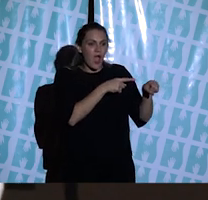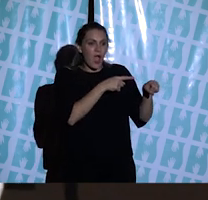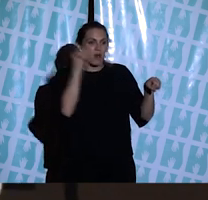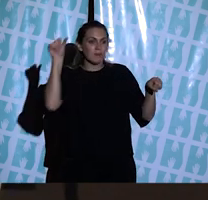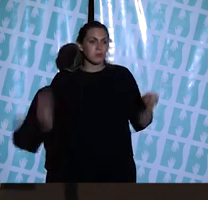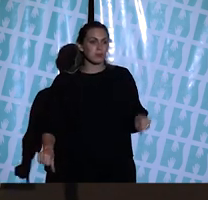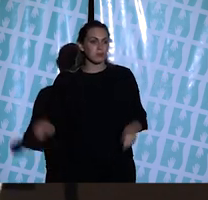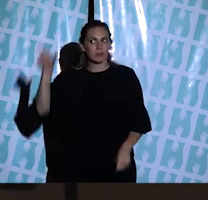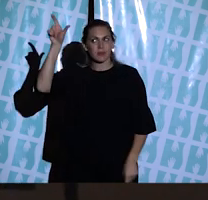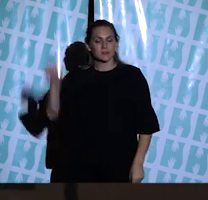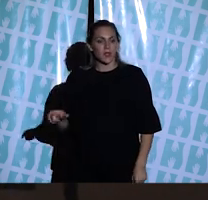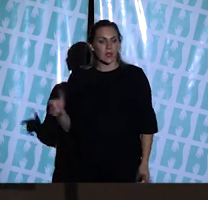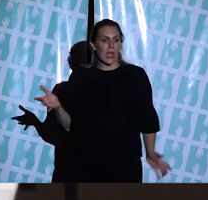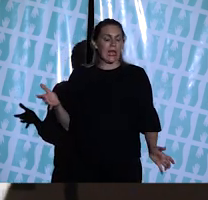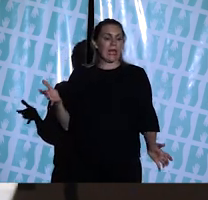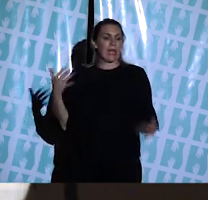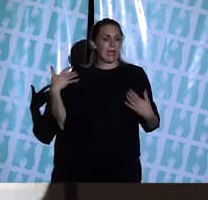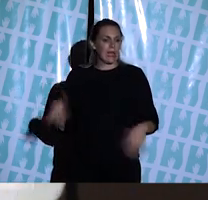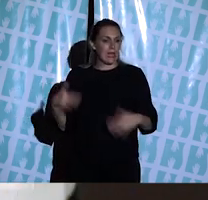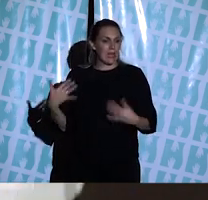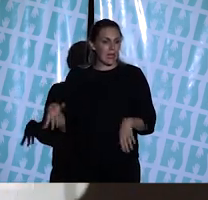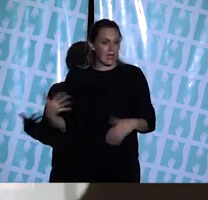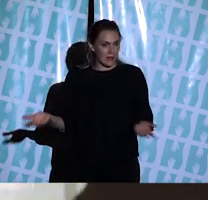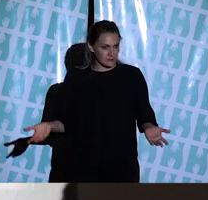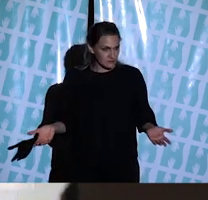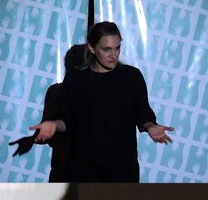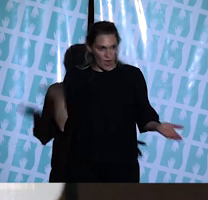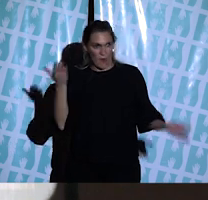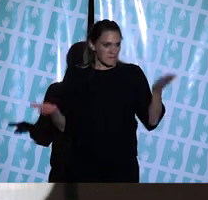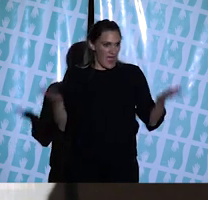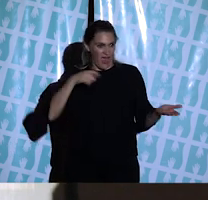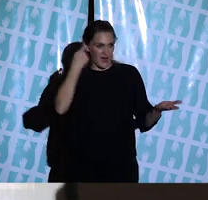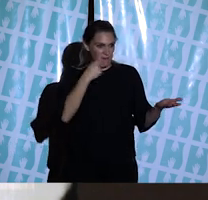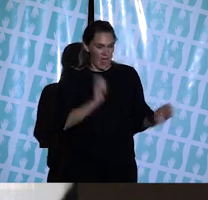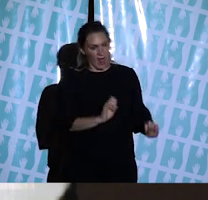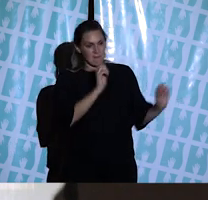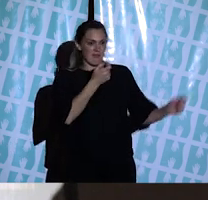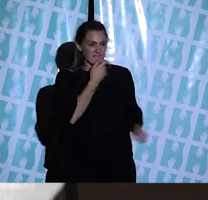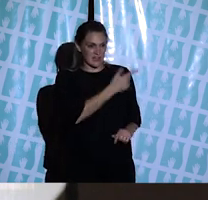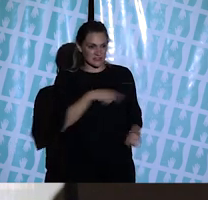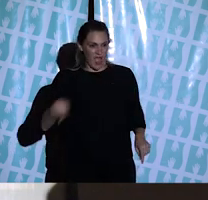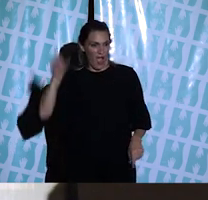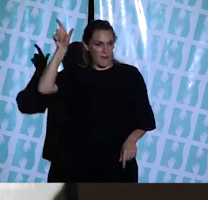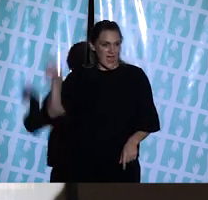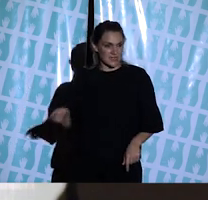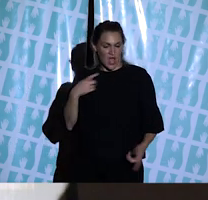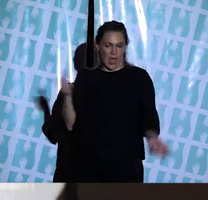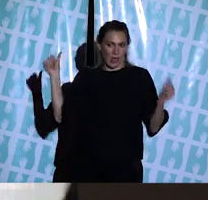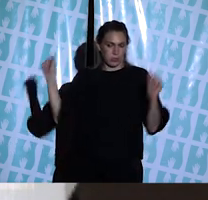acto de vivir sin conciencia de para qué vivimos y cómo vamos